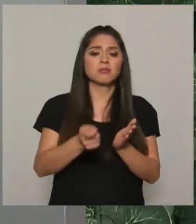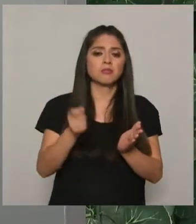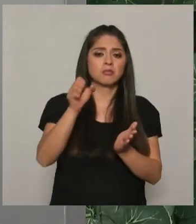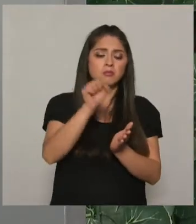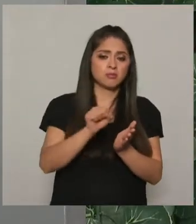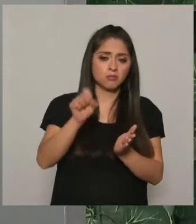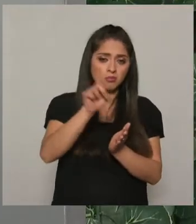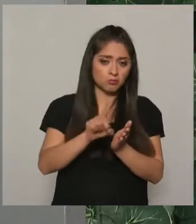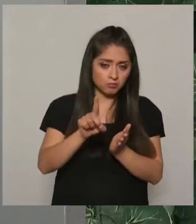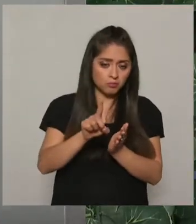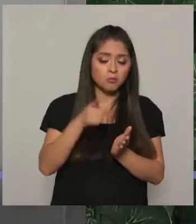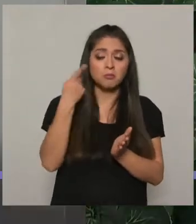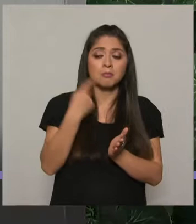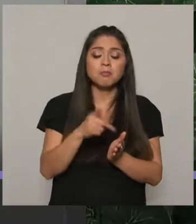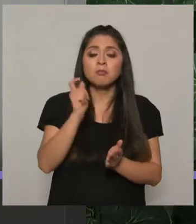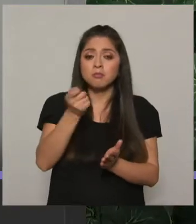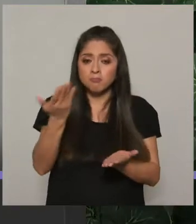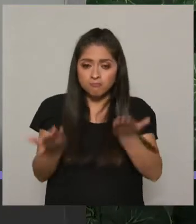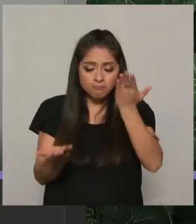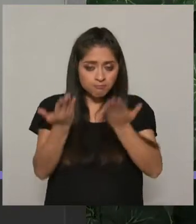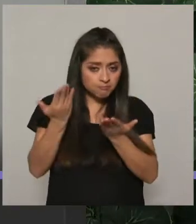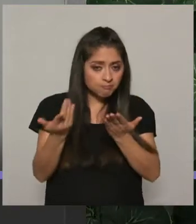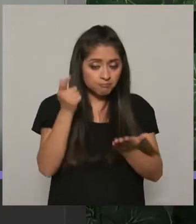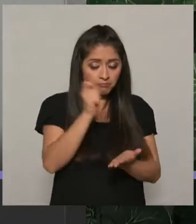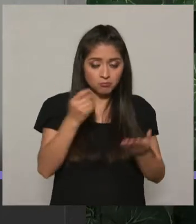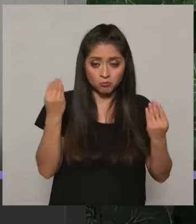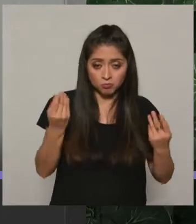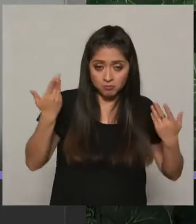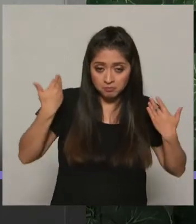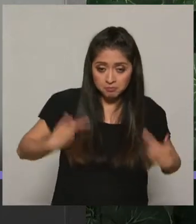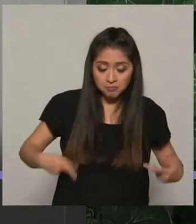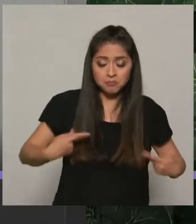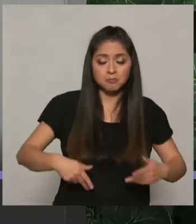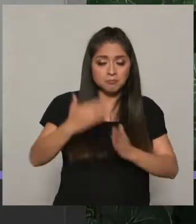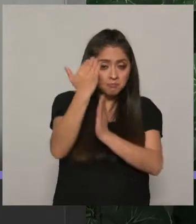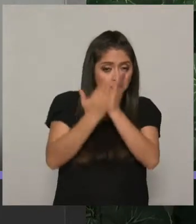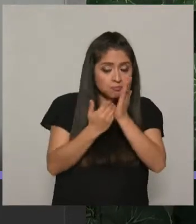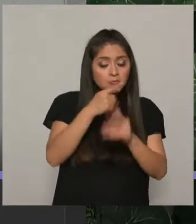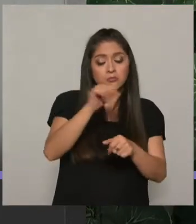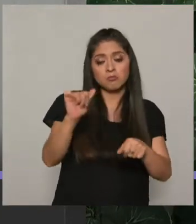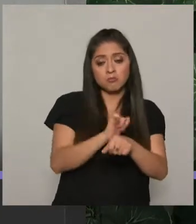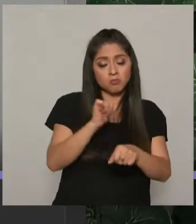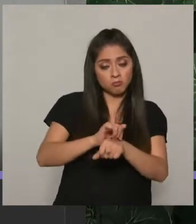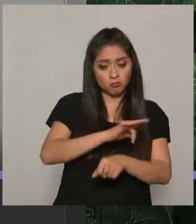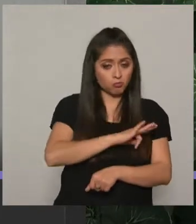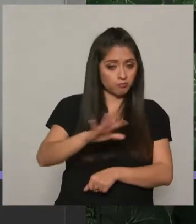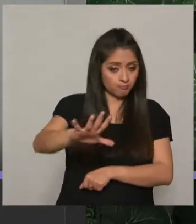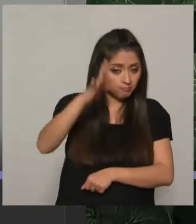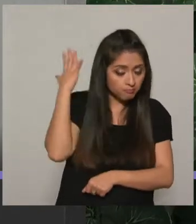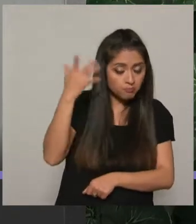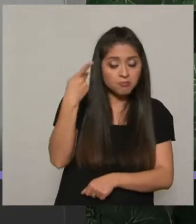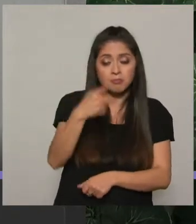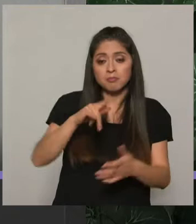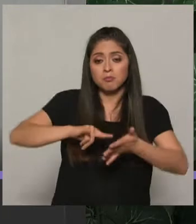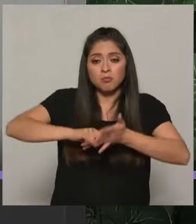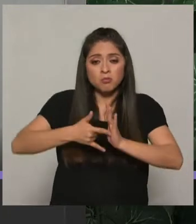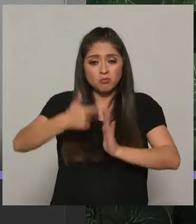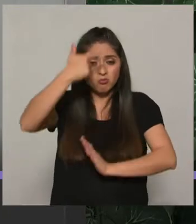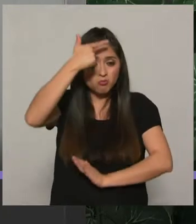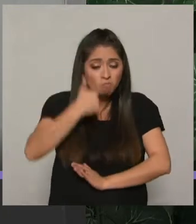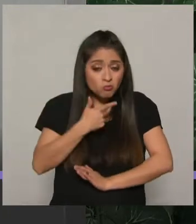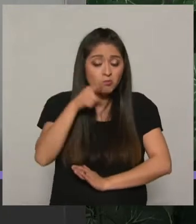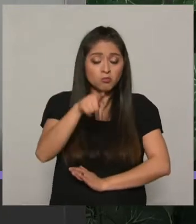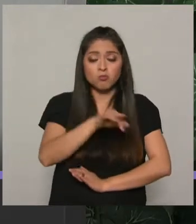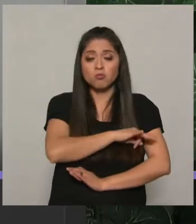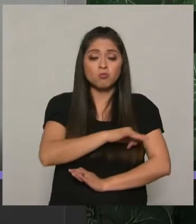hecho. ¿Qué es lo que coincide? Que obviamente hay menos congestión vehicular, es decir, los coches pueden ir más rápido, y que en los horarios de la madrugada también es